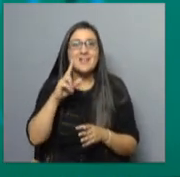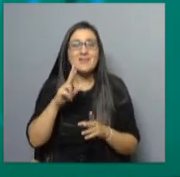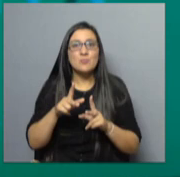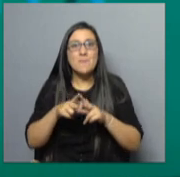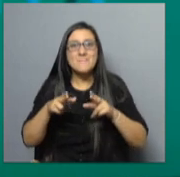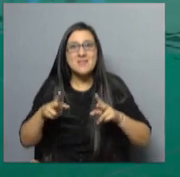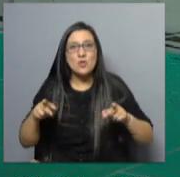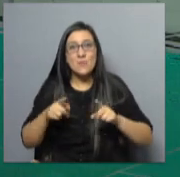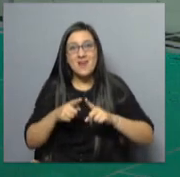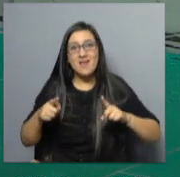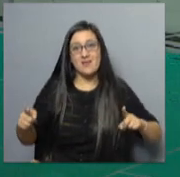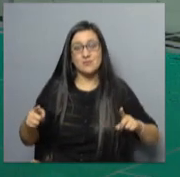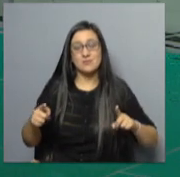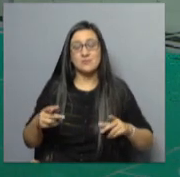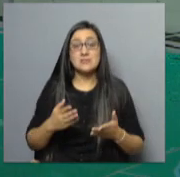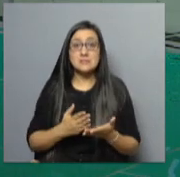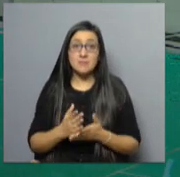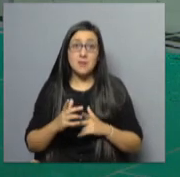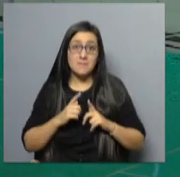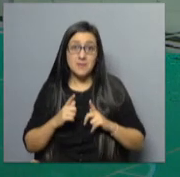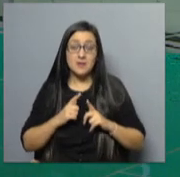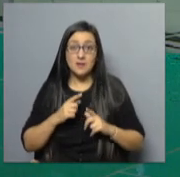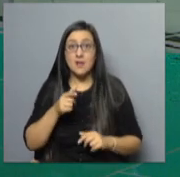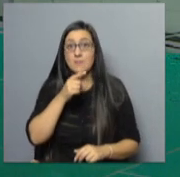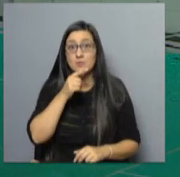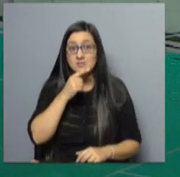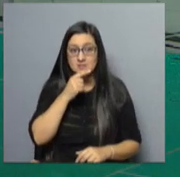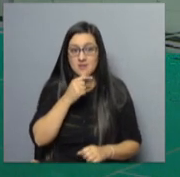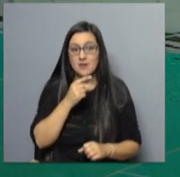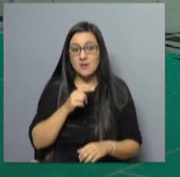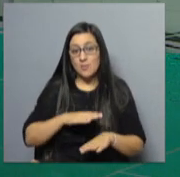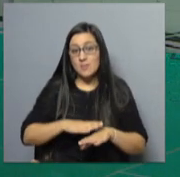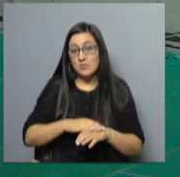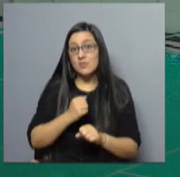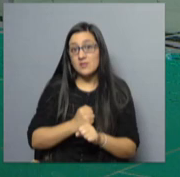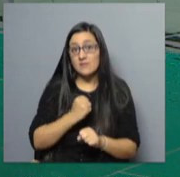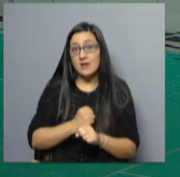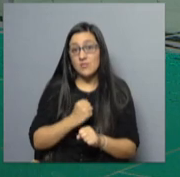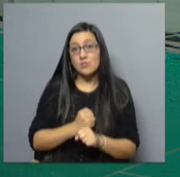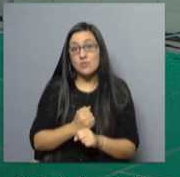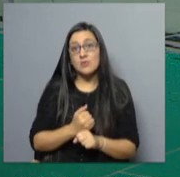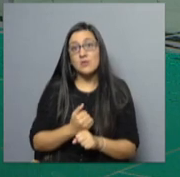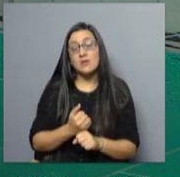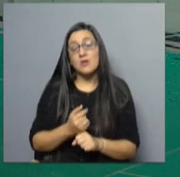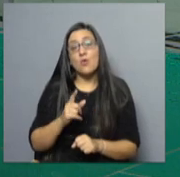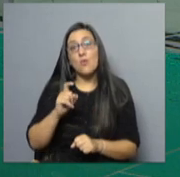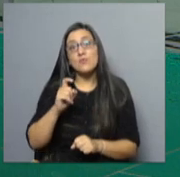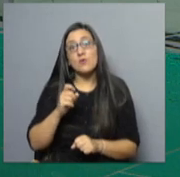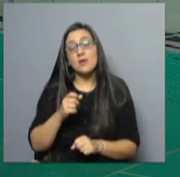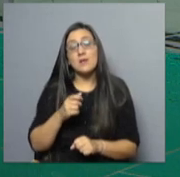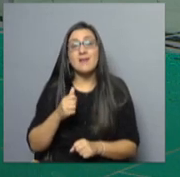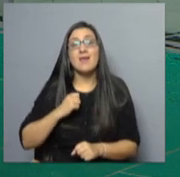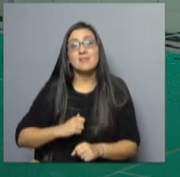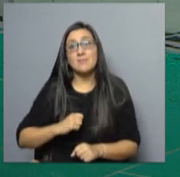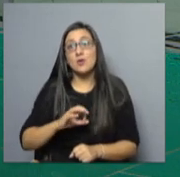siempre es esperable que la policía en el ejercicio de sus funciones en el ejercicio de esa violencia produzca más lesividad o produzca más